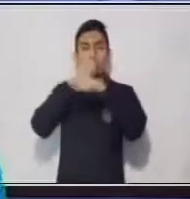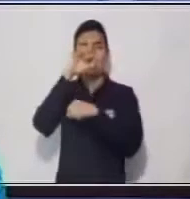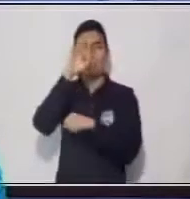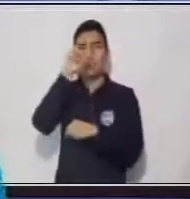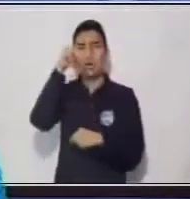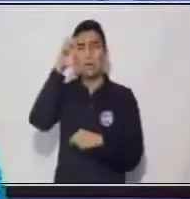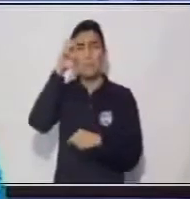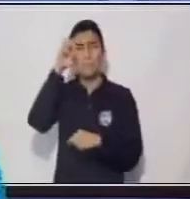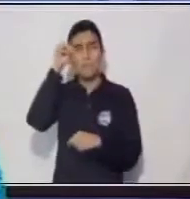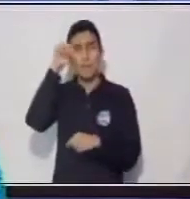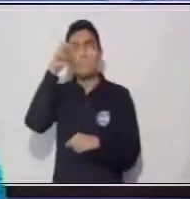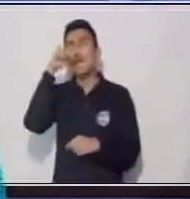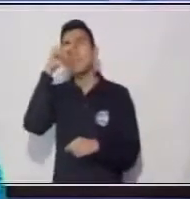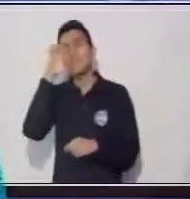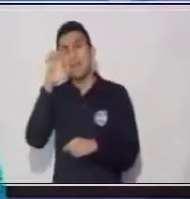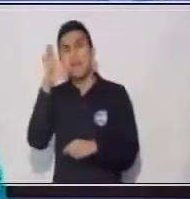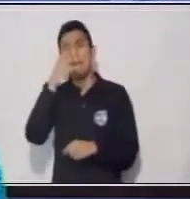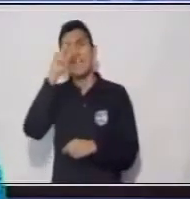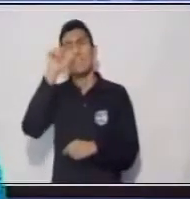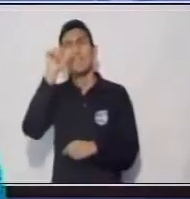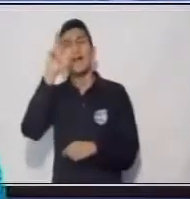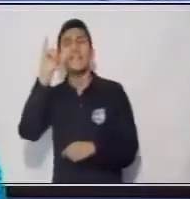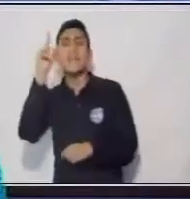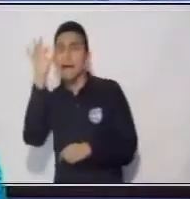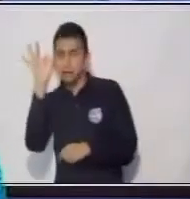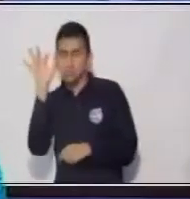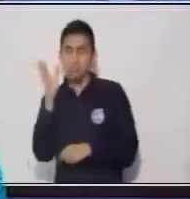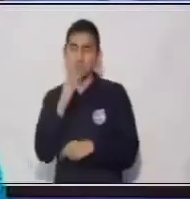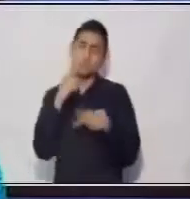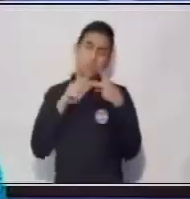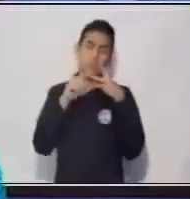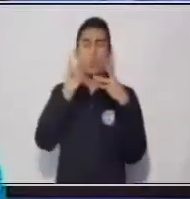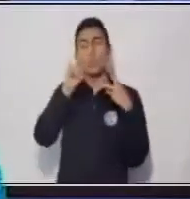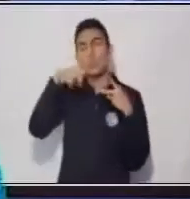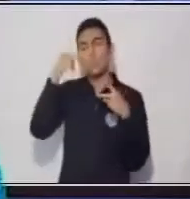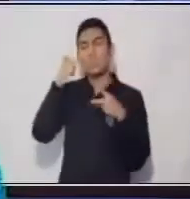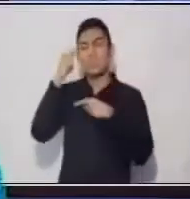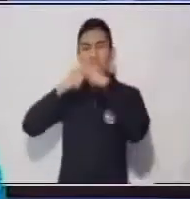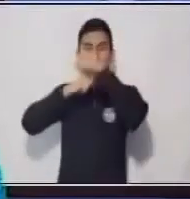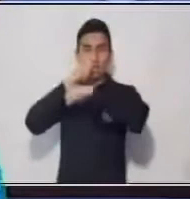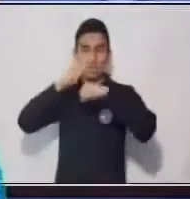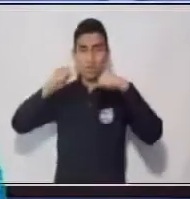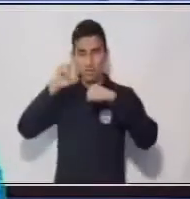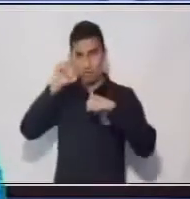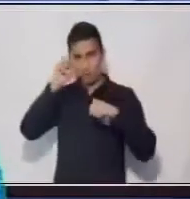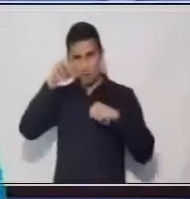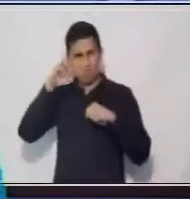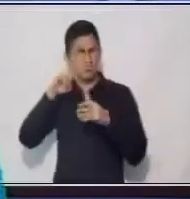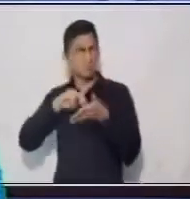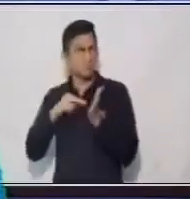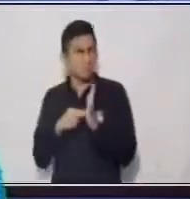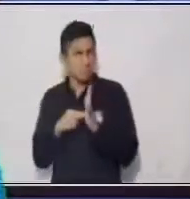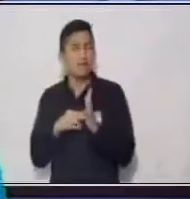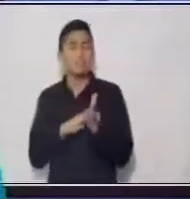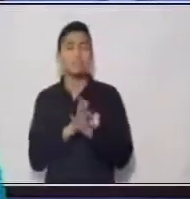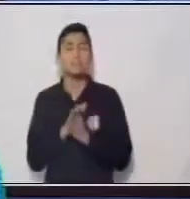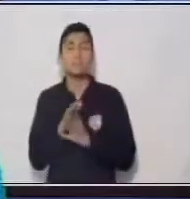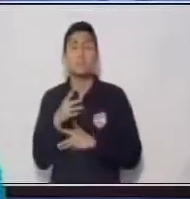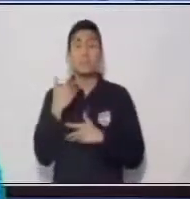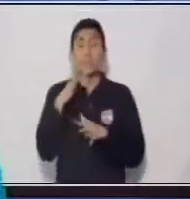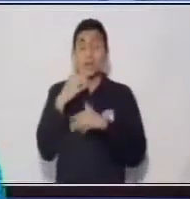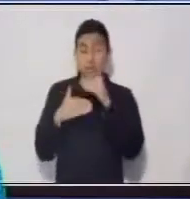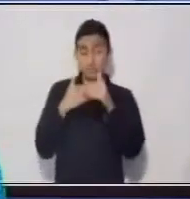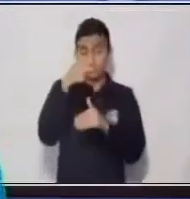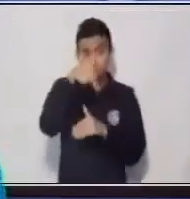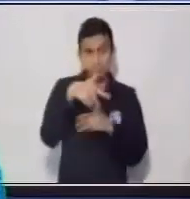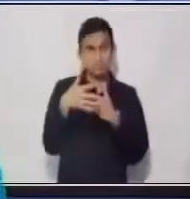cual la aceleración es cero. Pero, ¿qué queremos decir con que la aceleración es cero? Dentro del proceso que llevaremos a